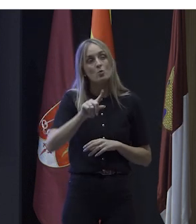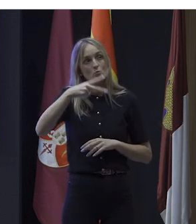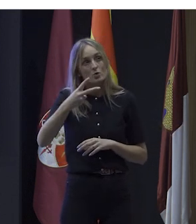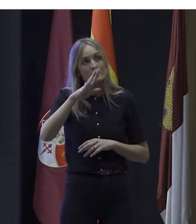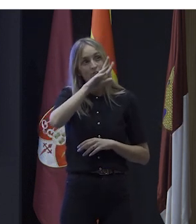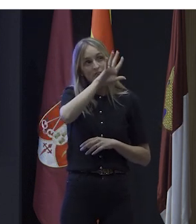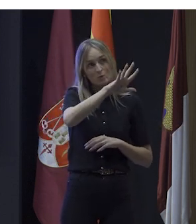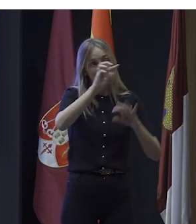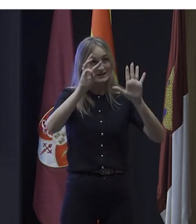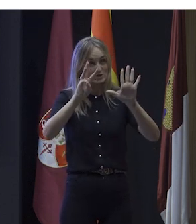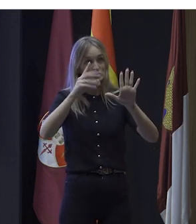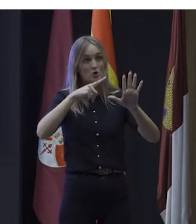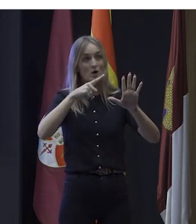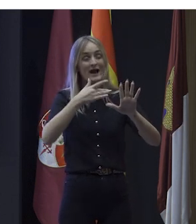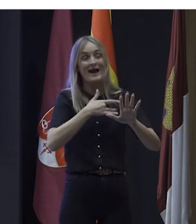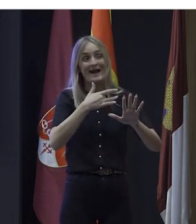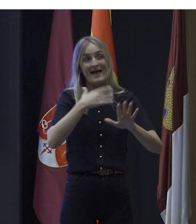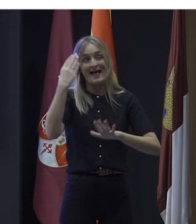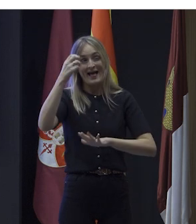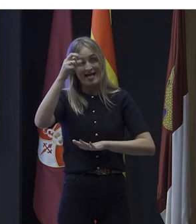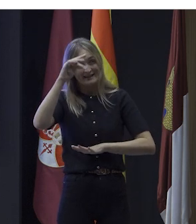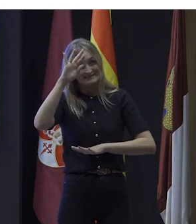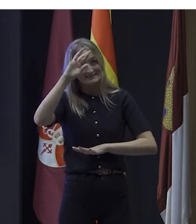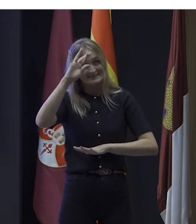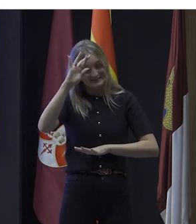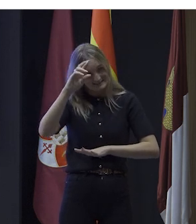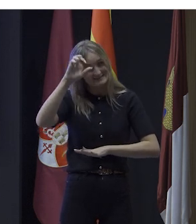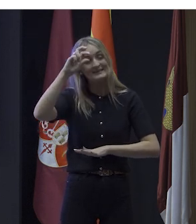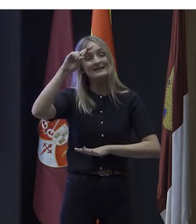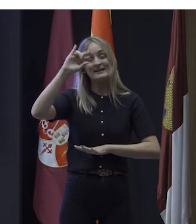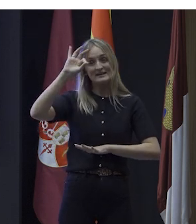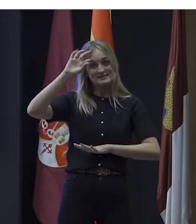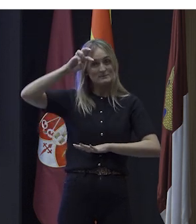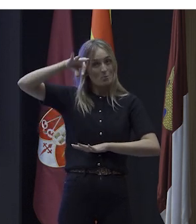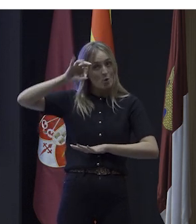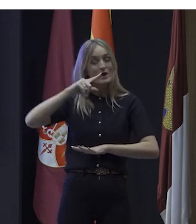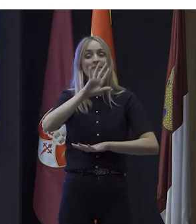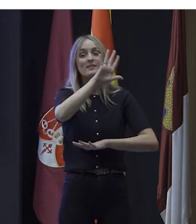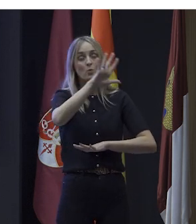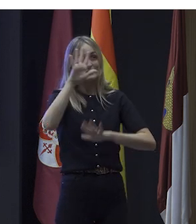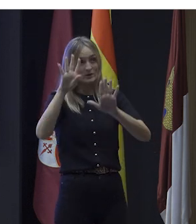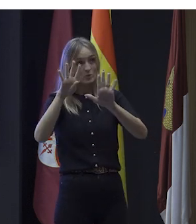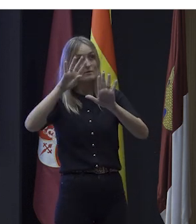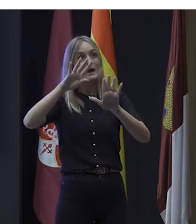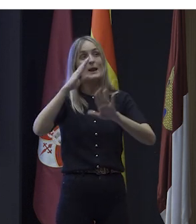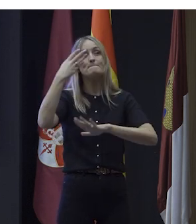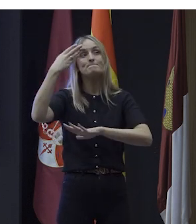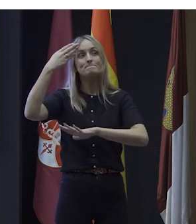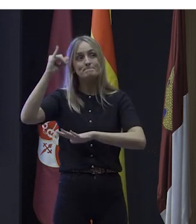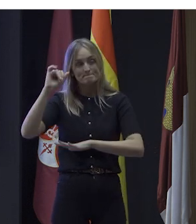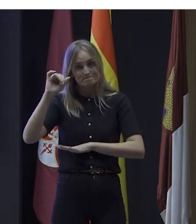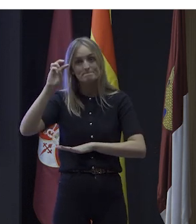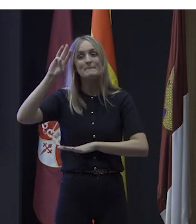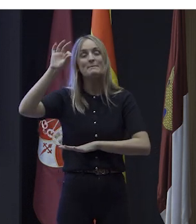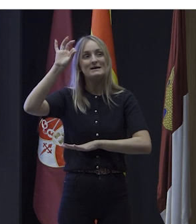SONS y en el 69 la gran aportación de la cirugía de bypass, el cambio que eso supuso para poder tratar a los pacientes, ofrecerles